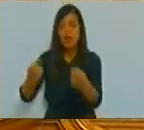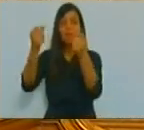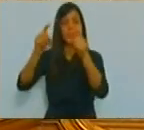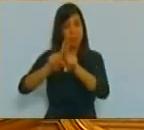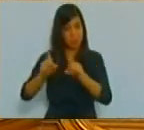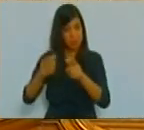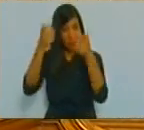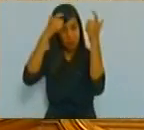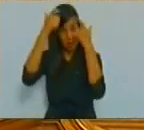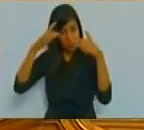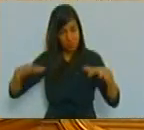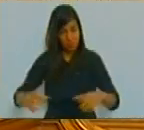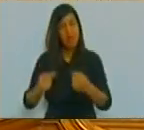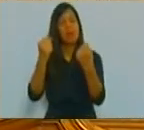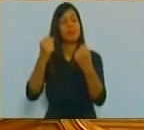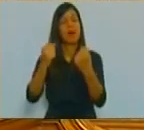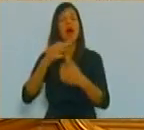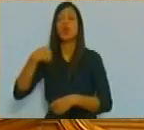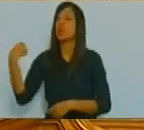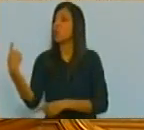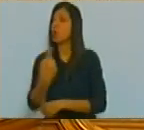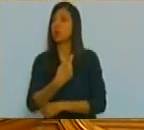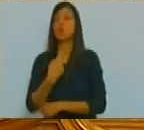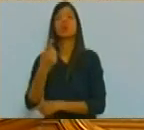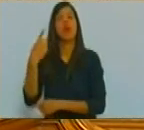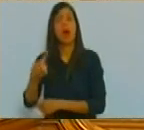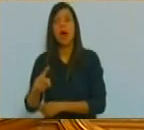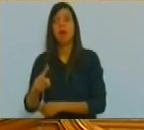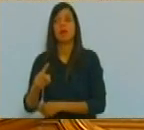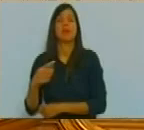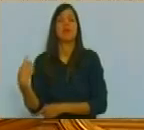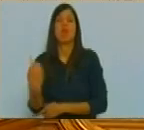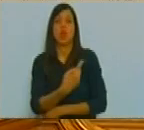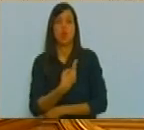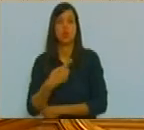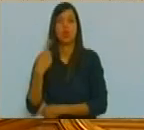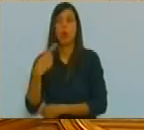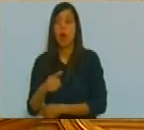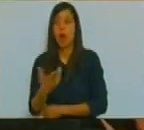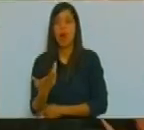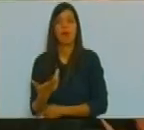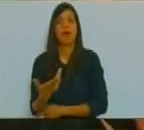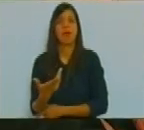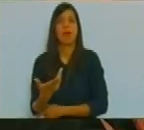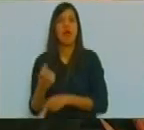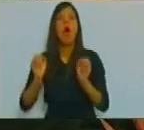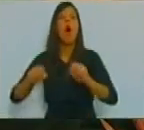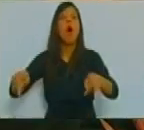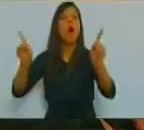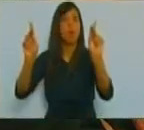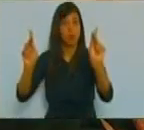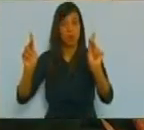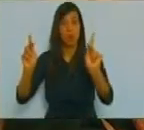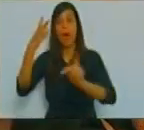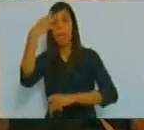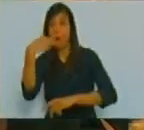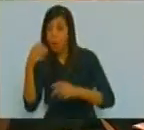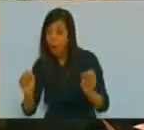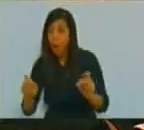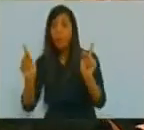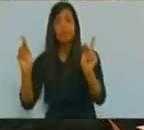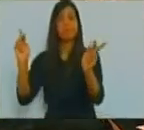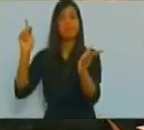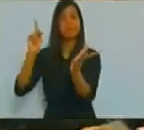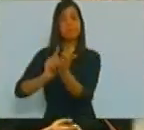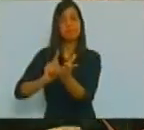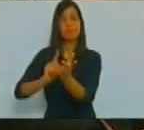eterno que hoy nosotros tengamos nosotros y nosotras tengamos la oportunidad ejercer